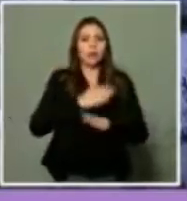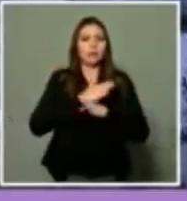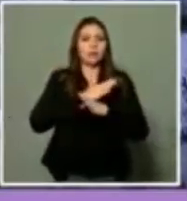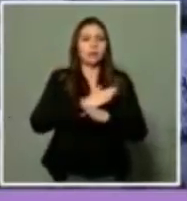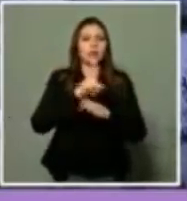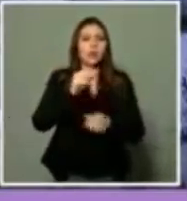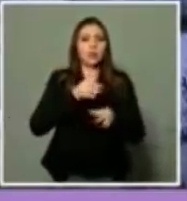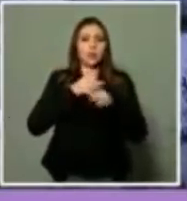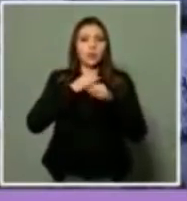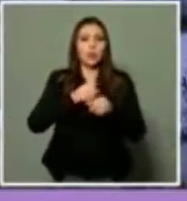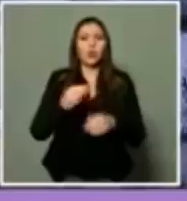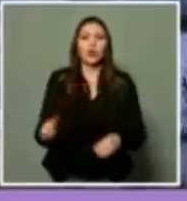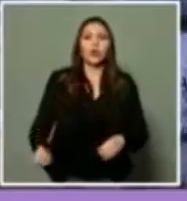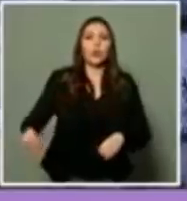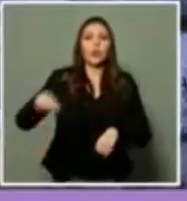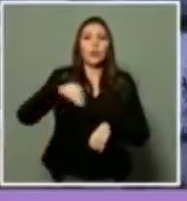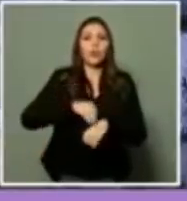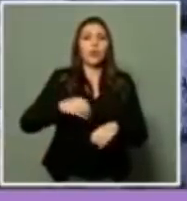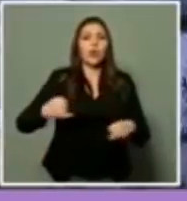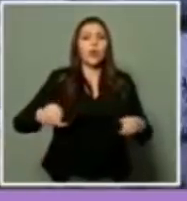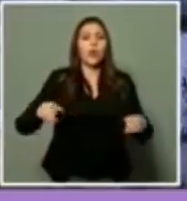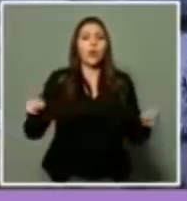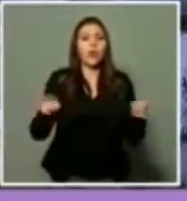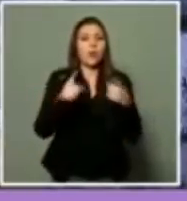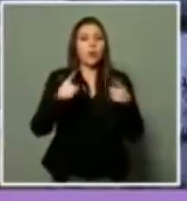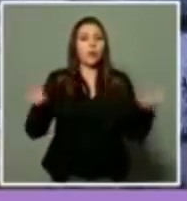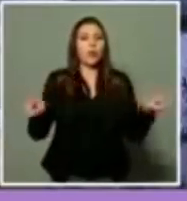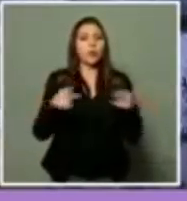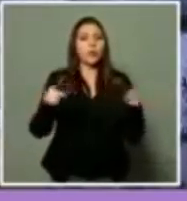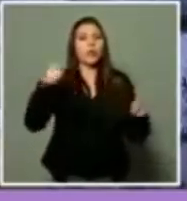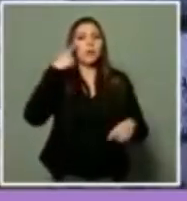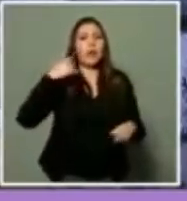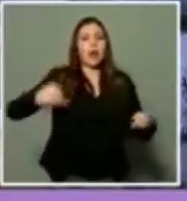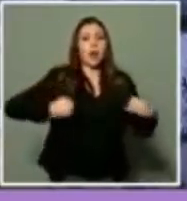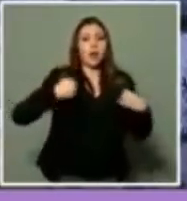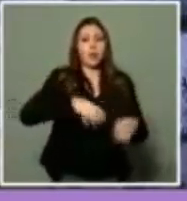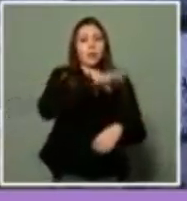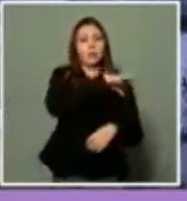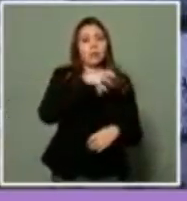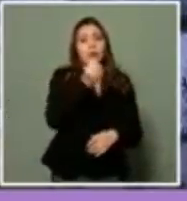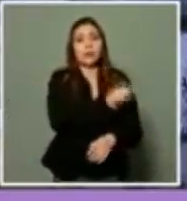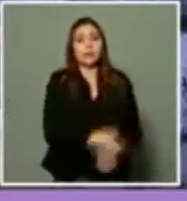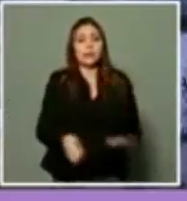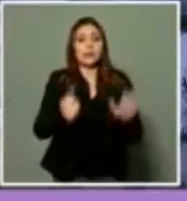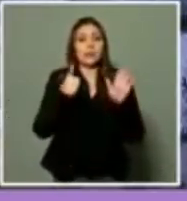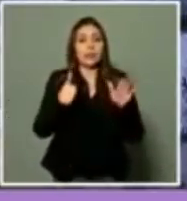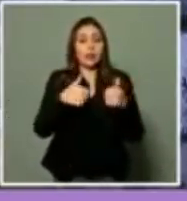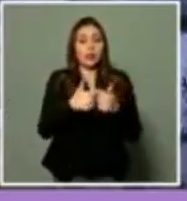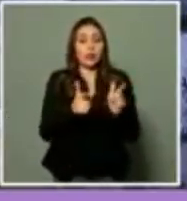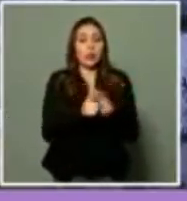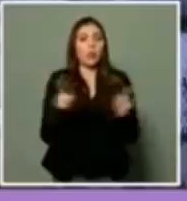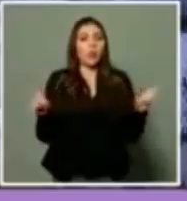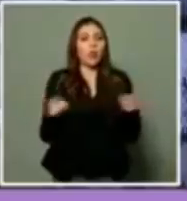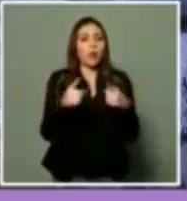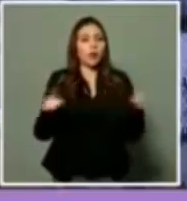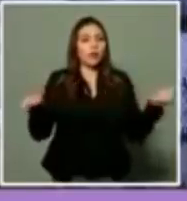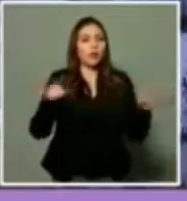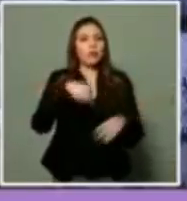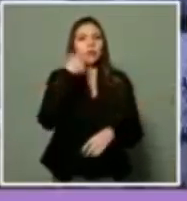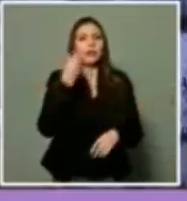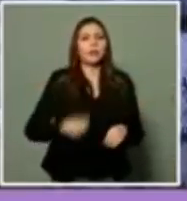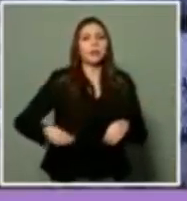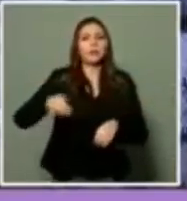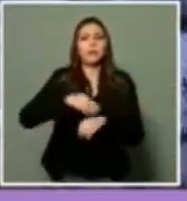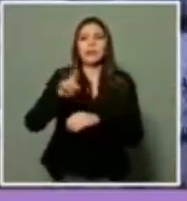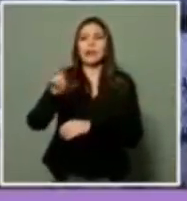por cada colonia. Soy la única candidata que hasta el momento ha formado 6 orquestas. Crearé redes vecinales de